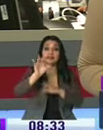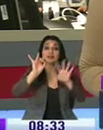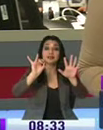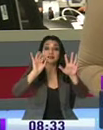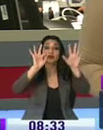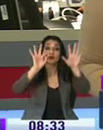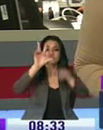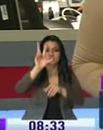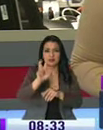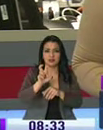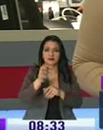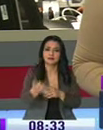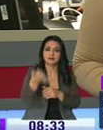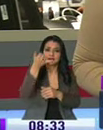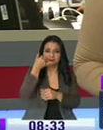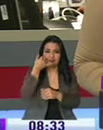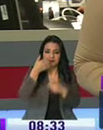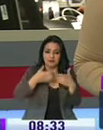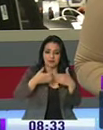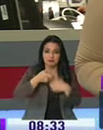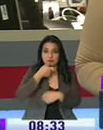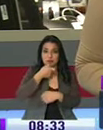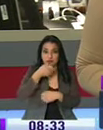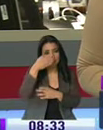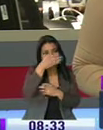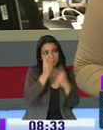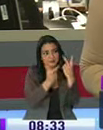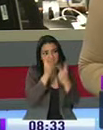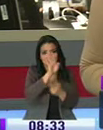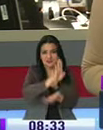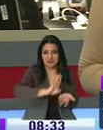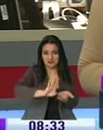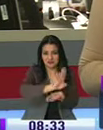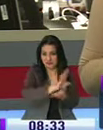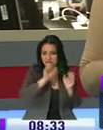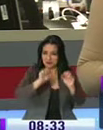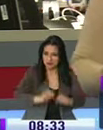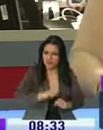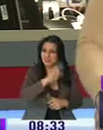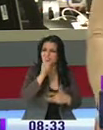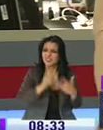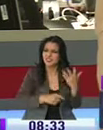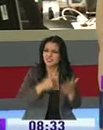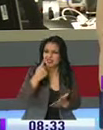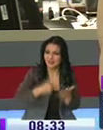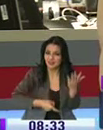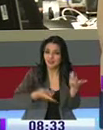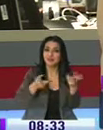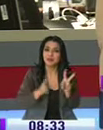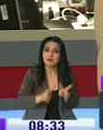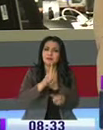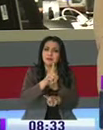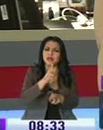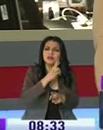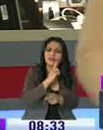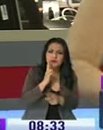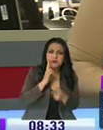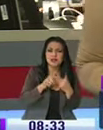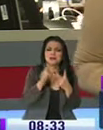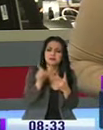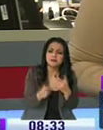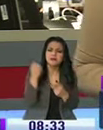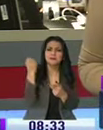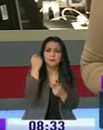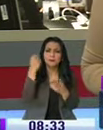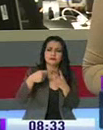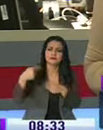099-4437-830, para que nuestro equipo periodístico también haga notas sobre las necesidades, pero también sobre huecas, personajes, tradiciones de